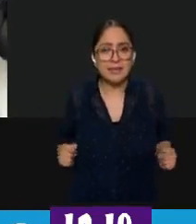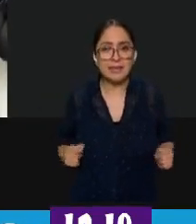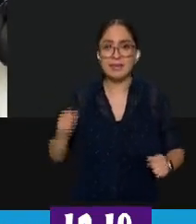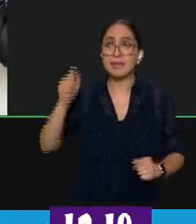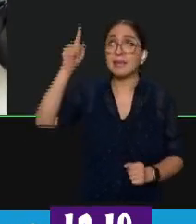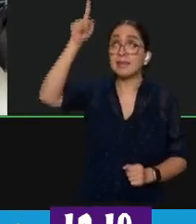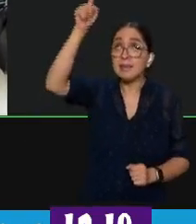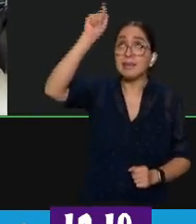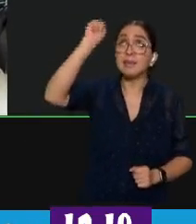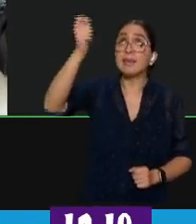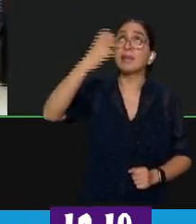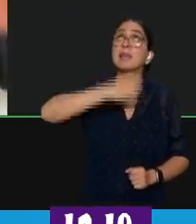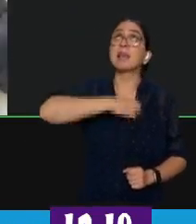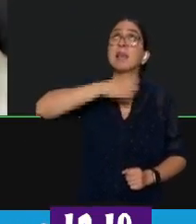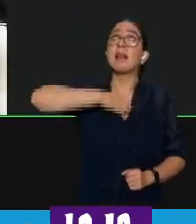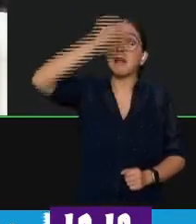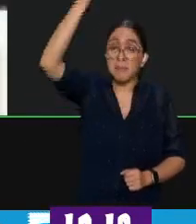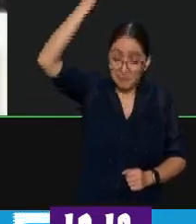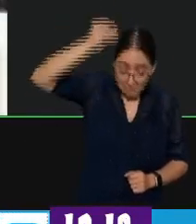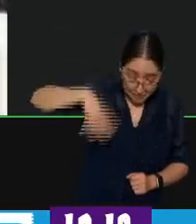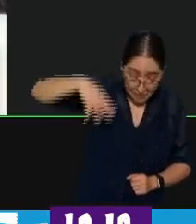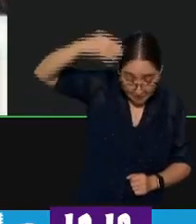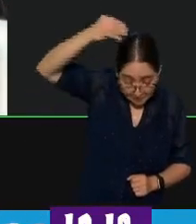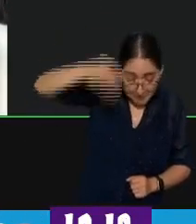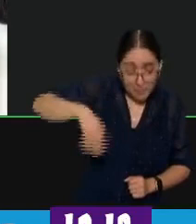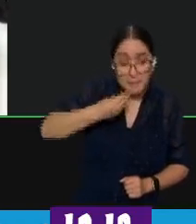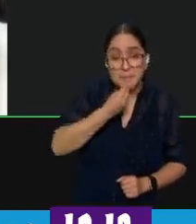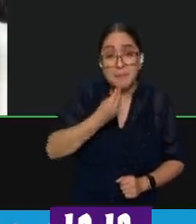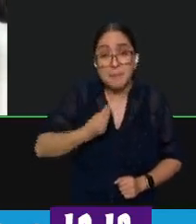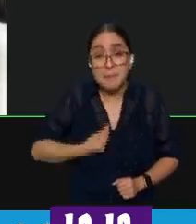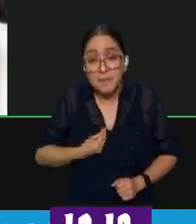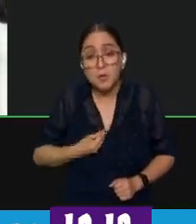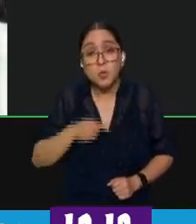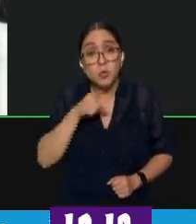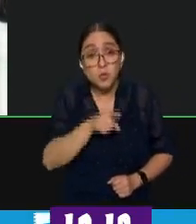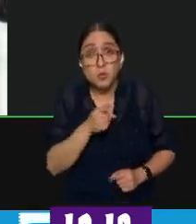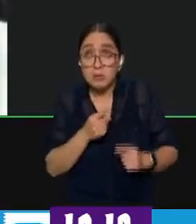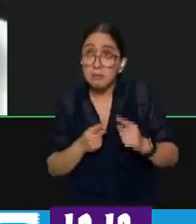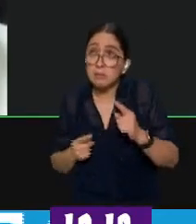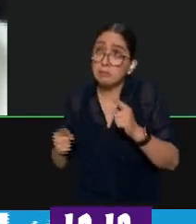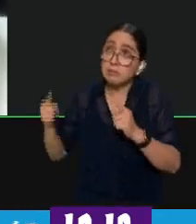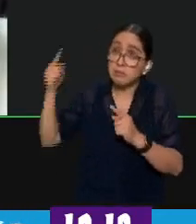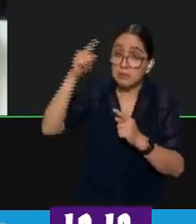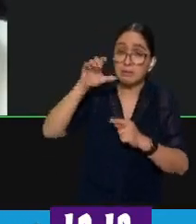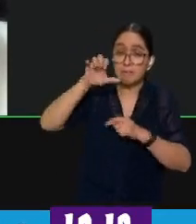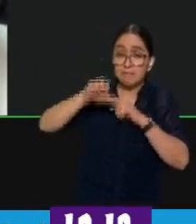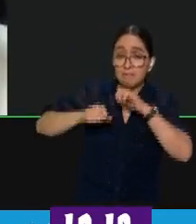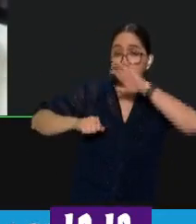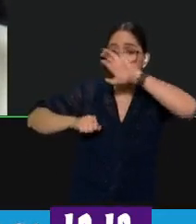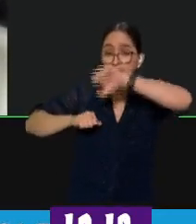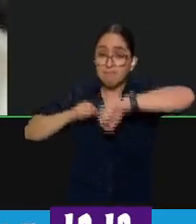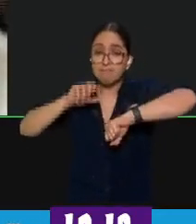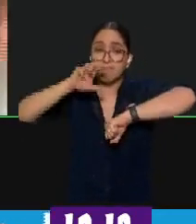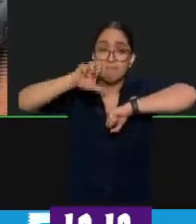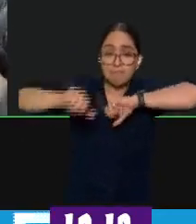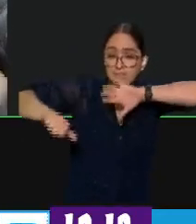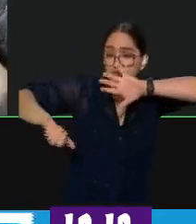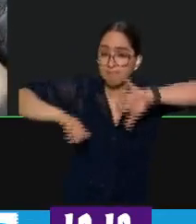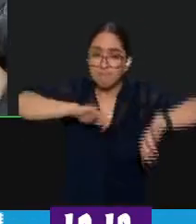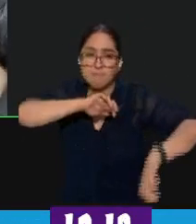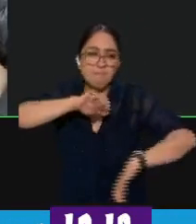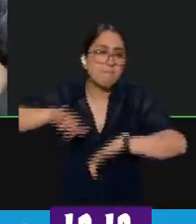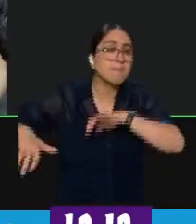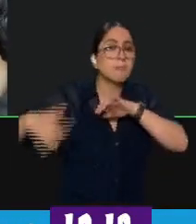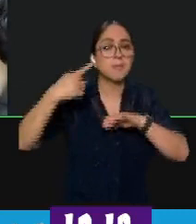echan caca para allá abajo, pero si quieres llegar allá arriba, pues te tienes que chetar toda la escalerita y a ver aleteando, y me